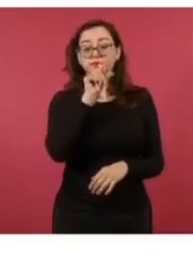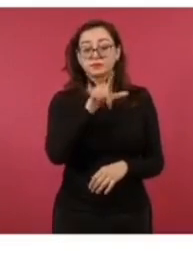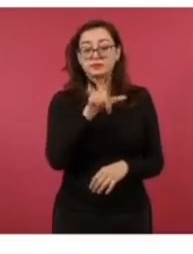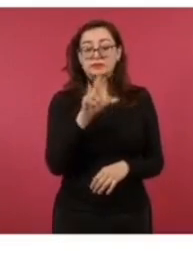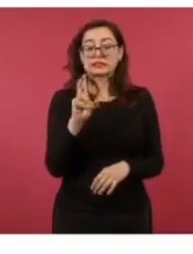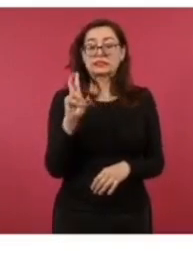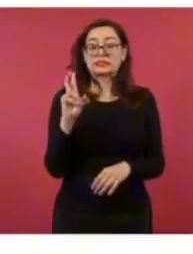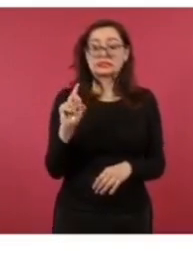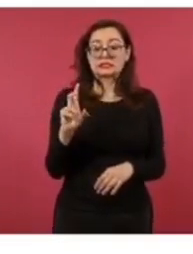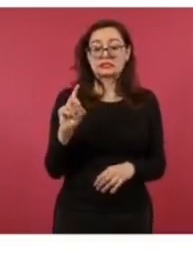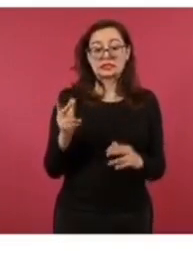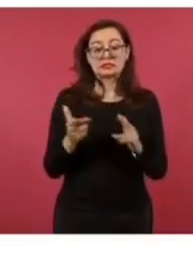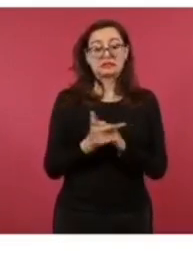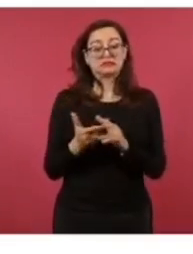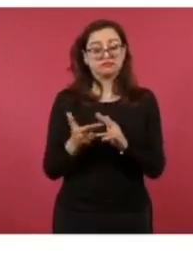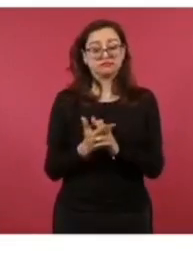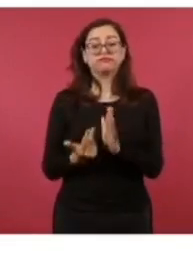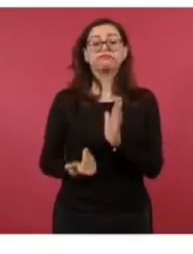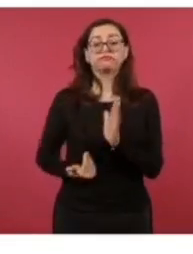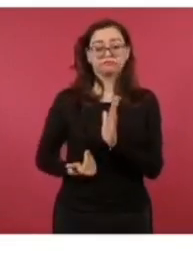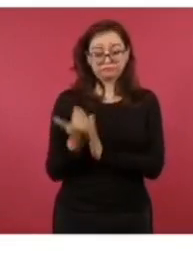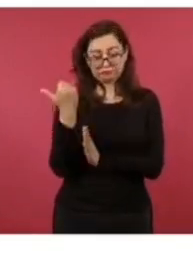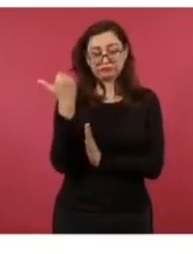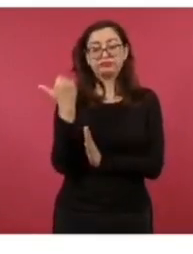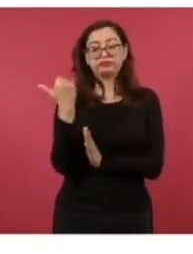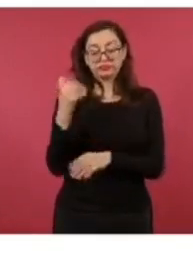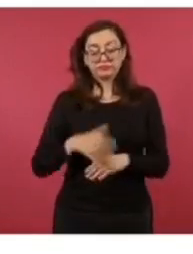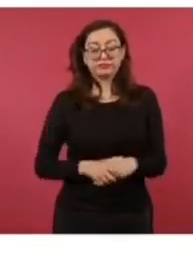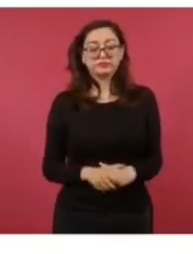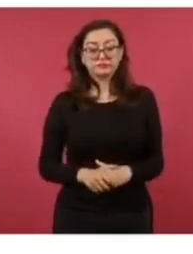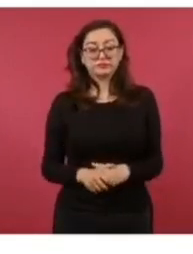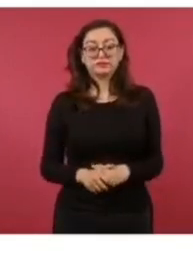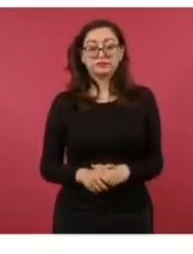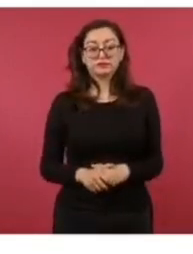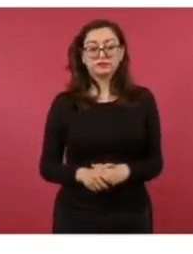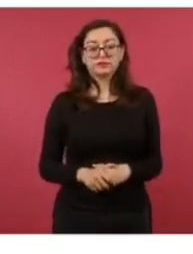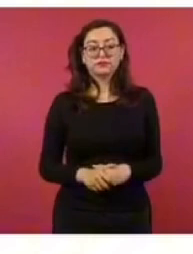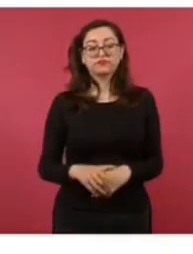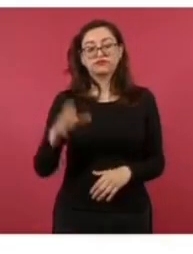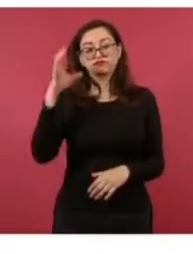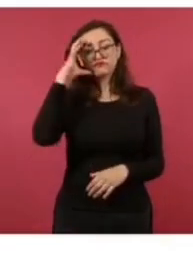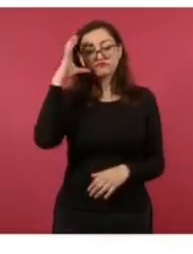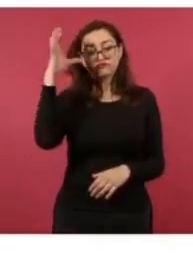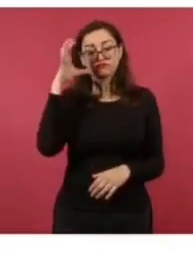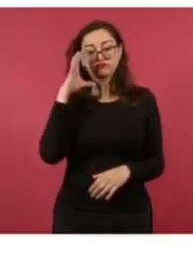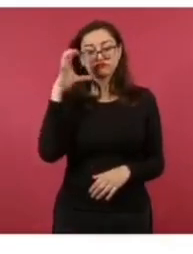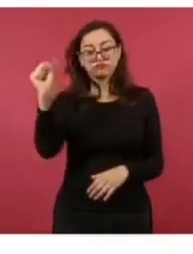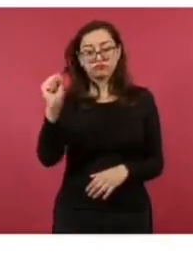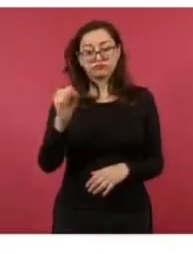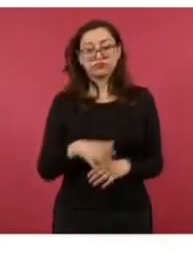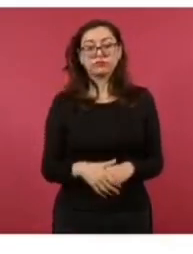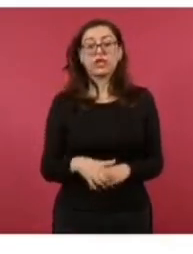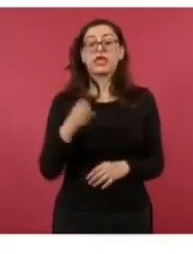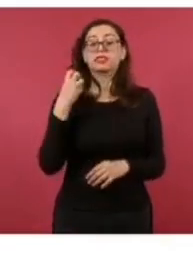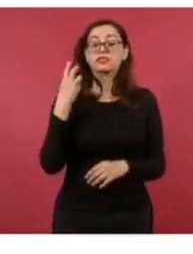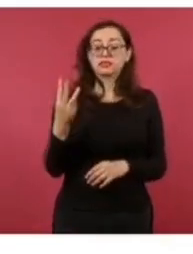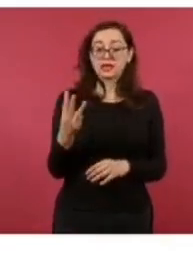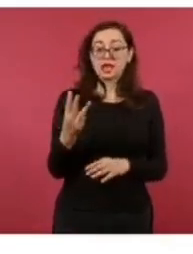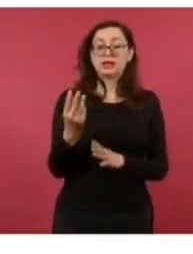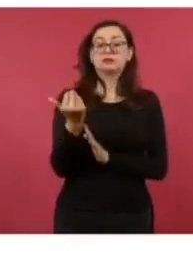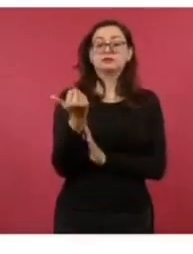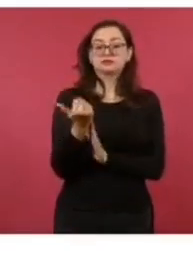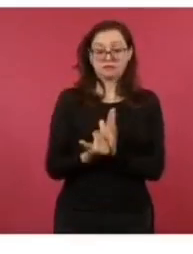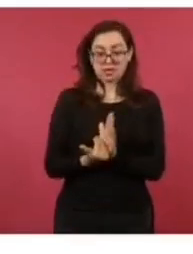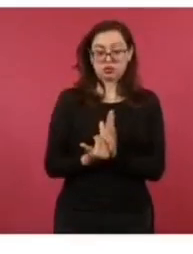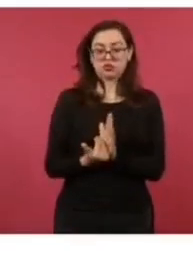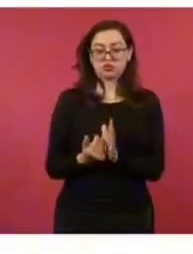30 homicidios más que el mes anterior adelante Morelos fueron tres menos que el mes de